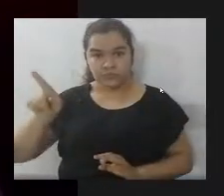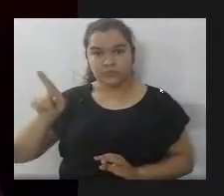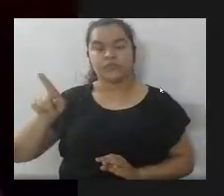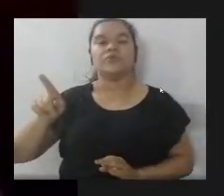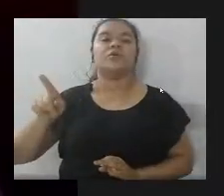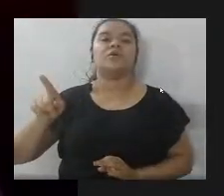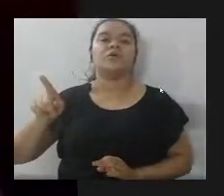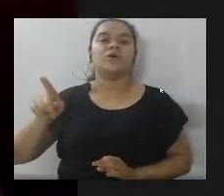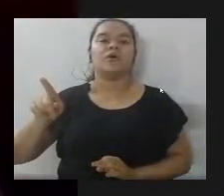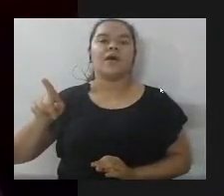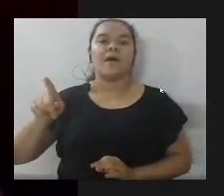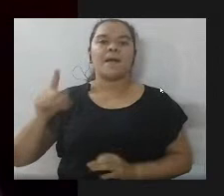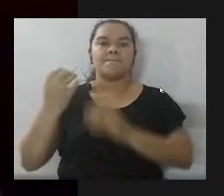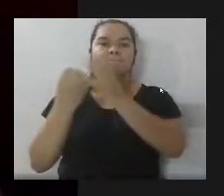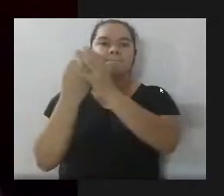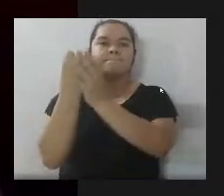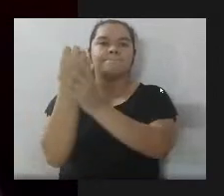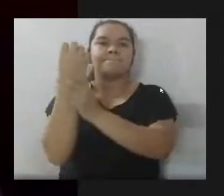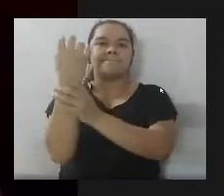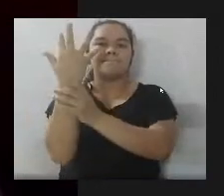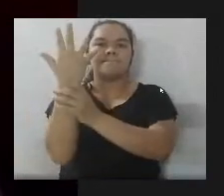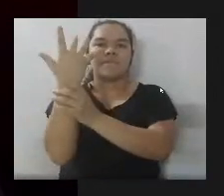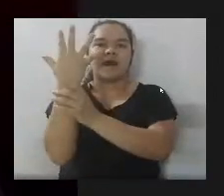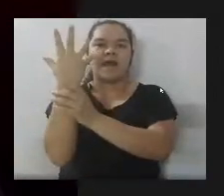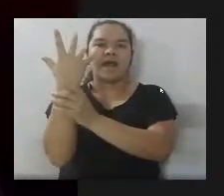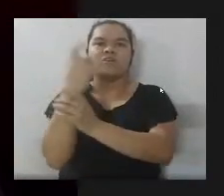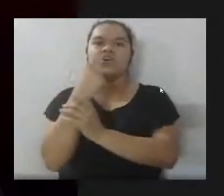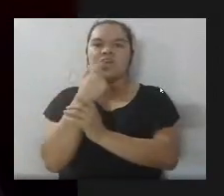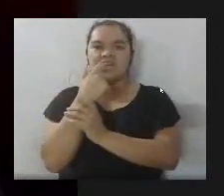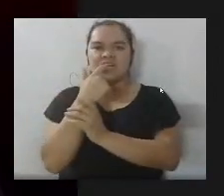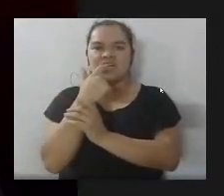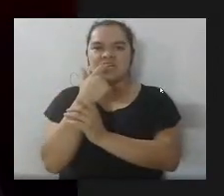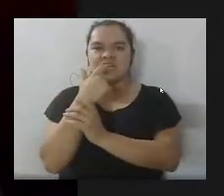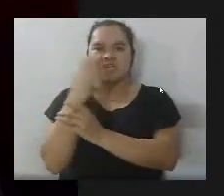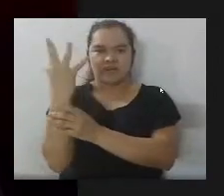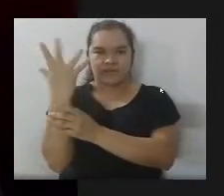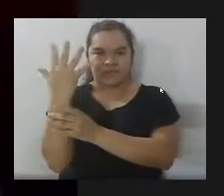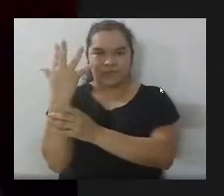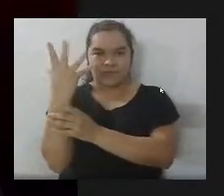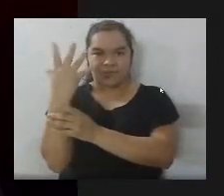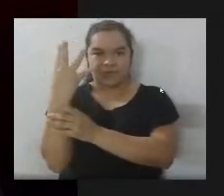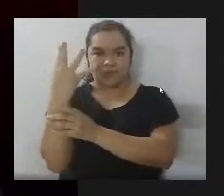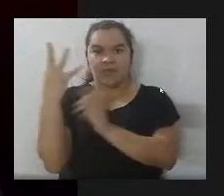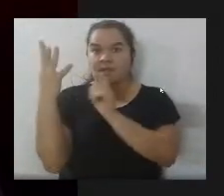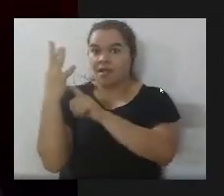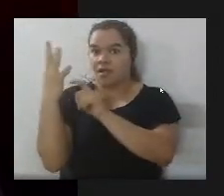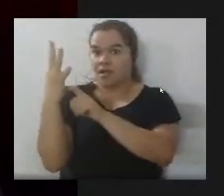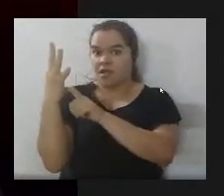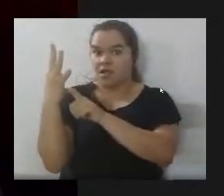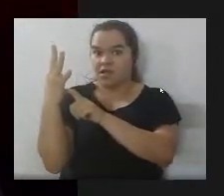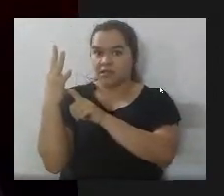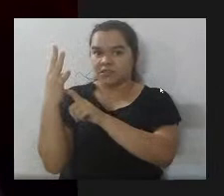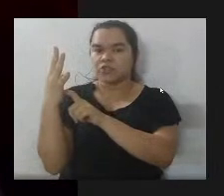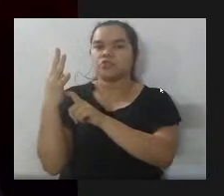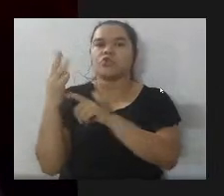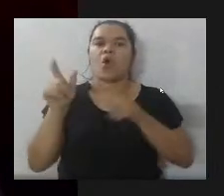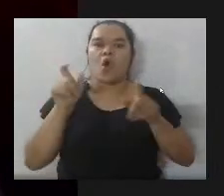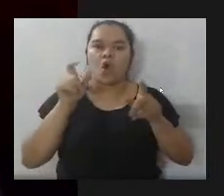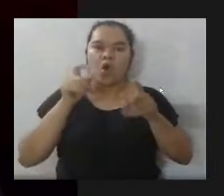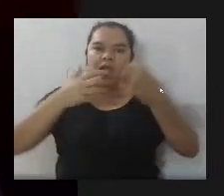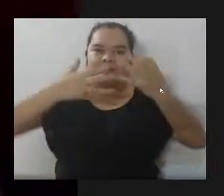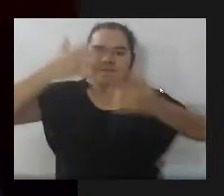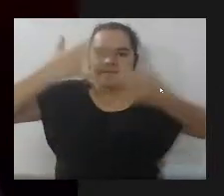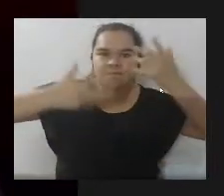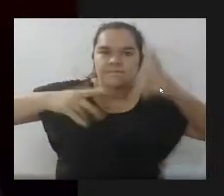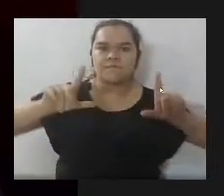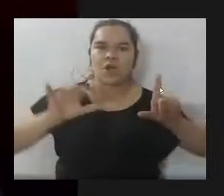una mano mioeléctrica, en la cual, mediante un procesamiento a través